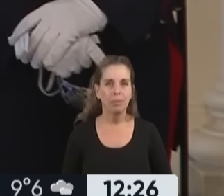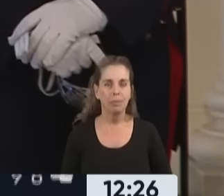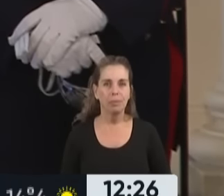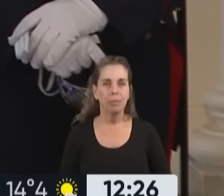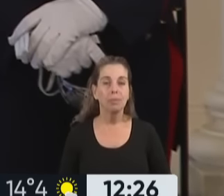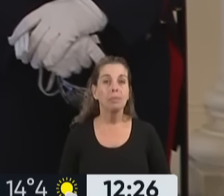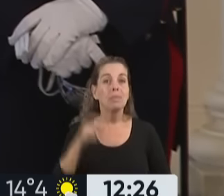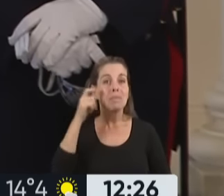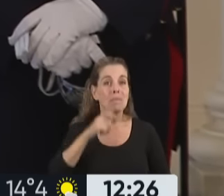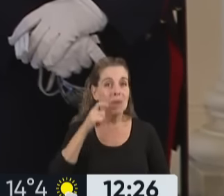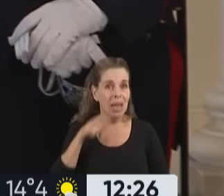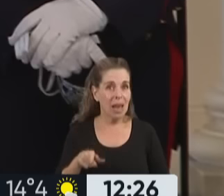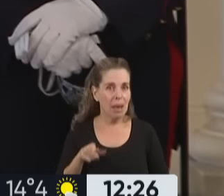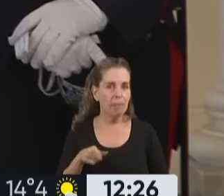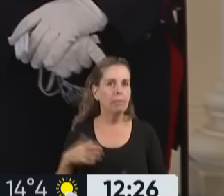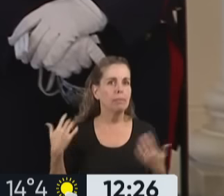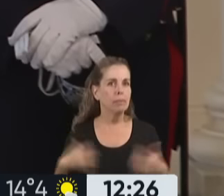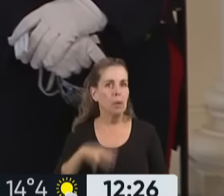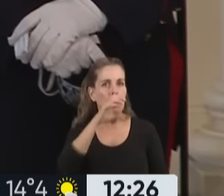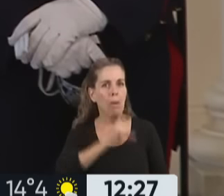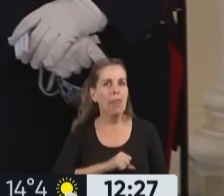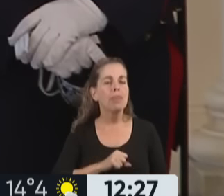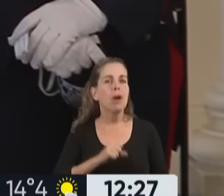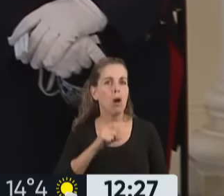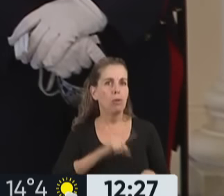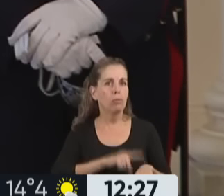Carlos soportó un proceso de